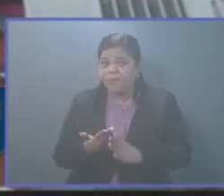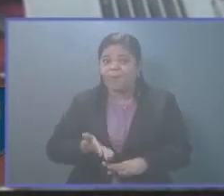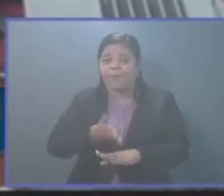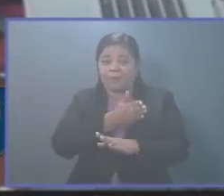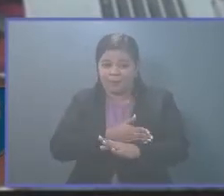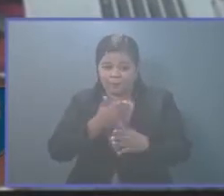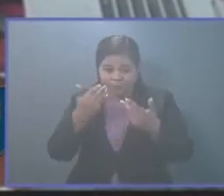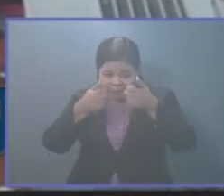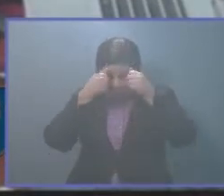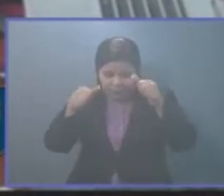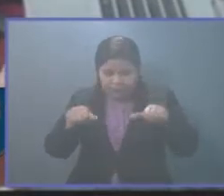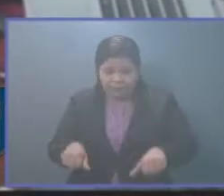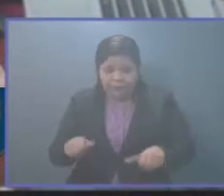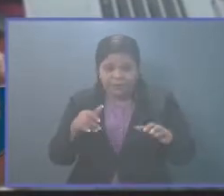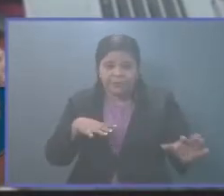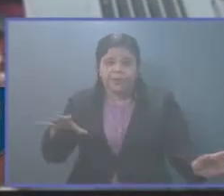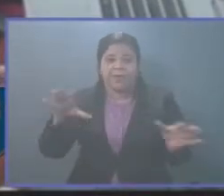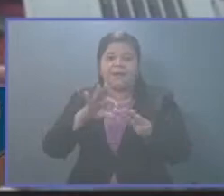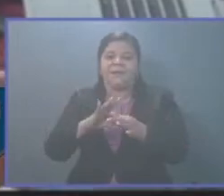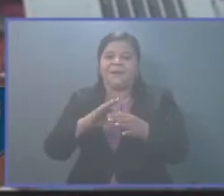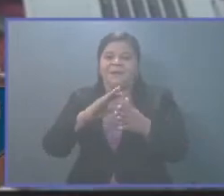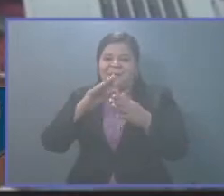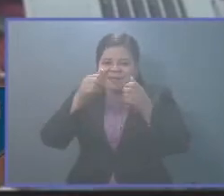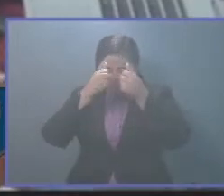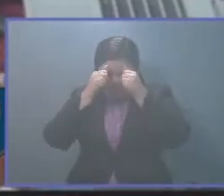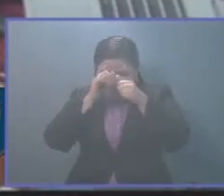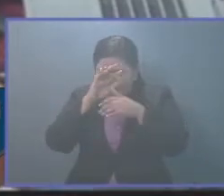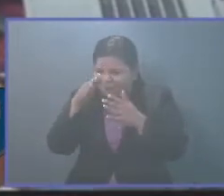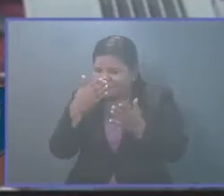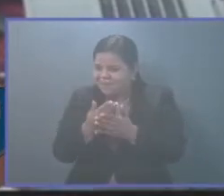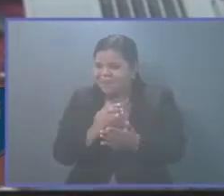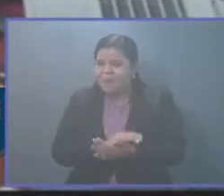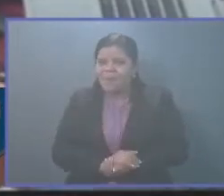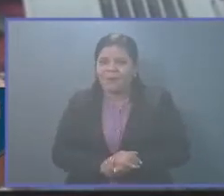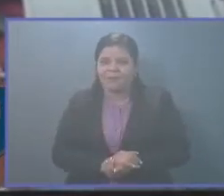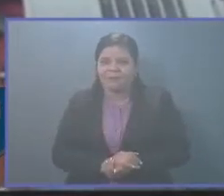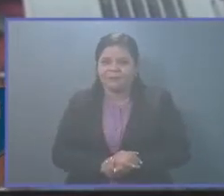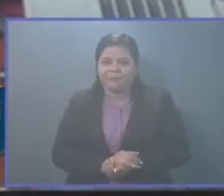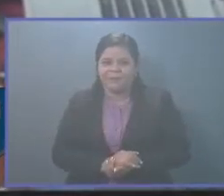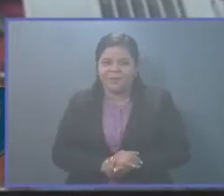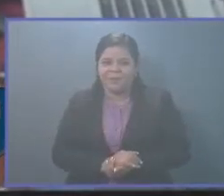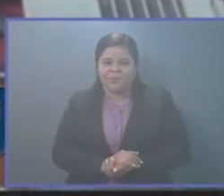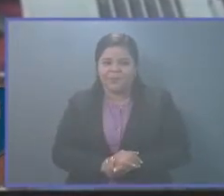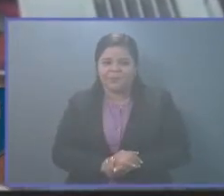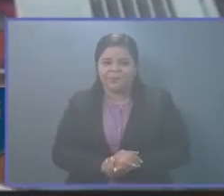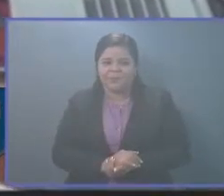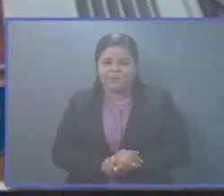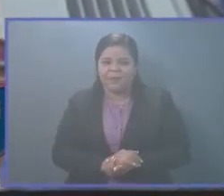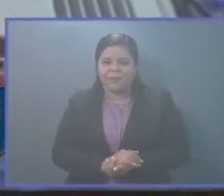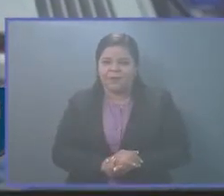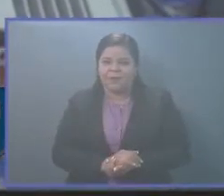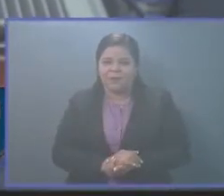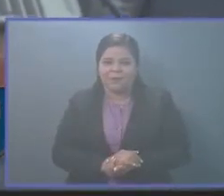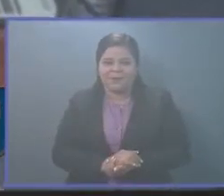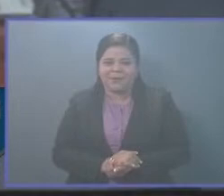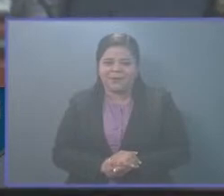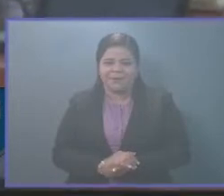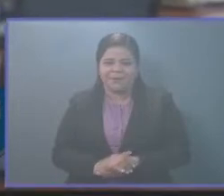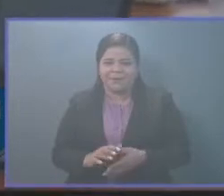en el caso de estos tres ministerios, cuando no se entregue la información, ¿verdad? Tiene la palabra diputado Parker.